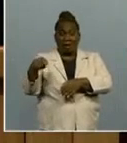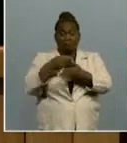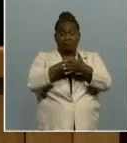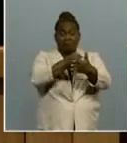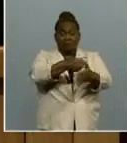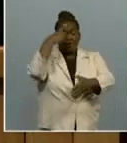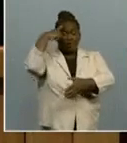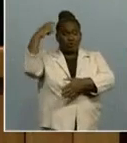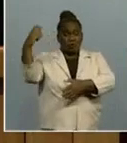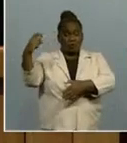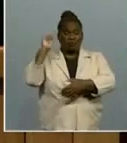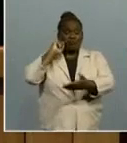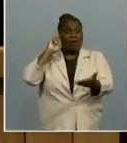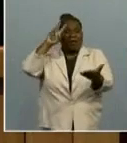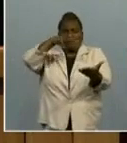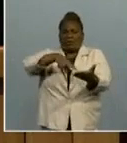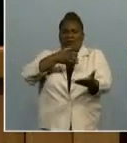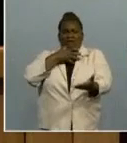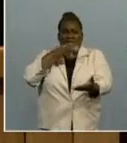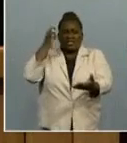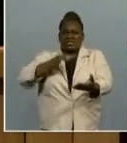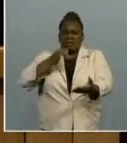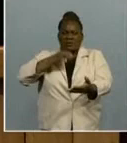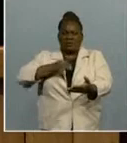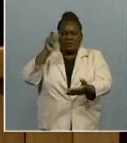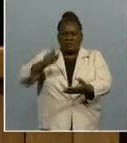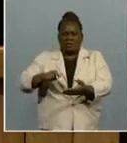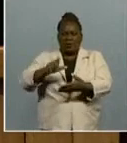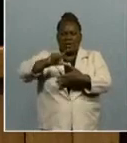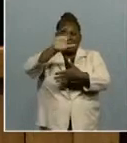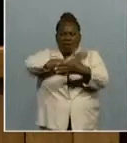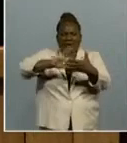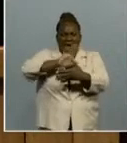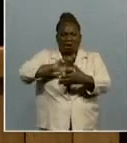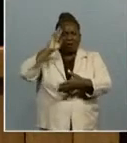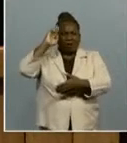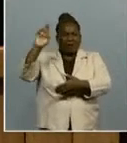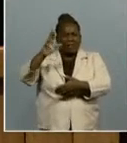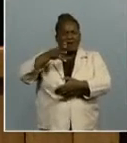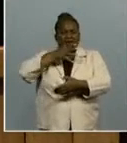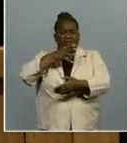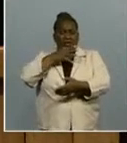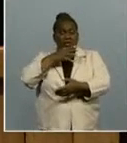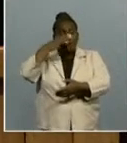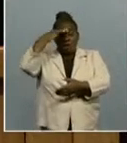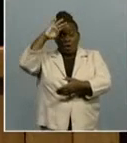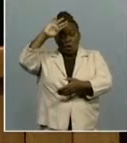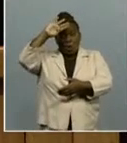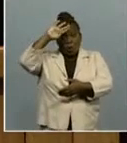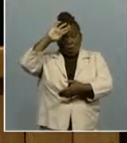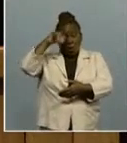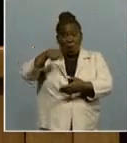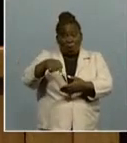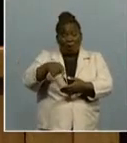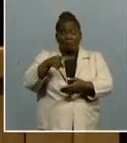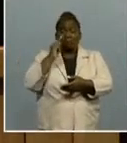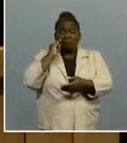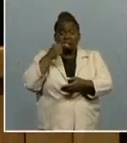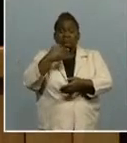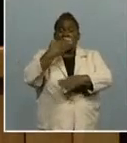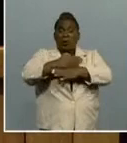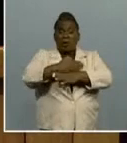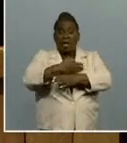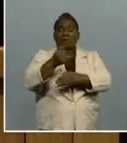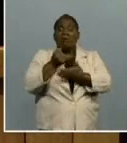referencia continua cuando ante los ojos asombrados de muchos cuba en el re salvándose y contribuyendo a